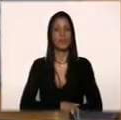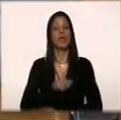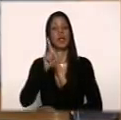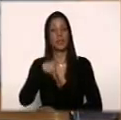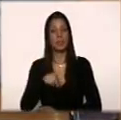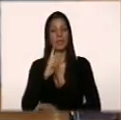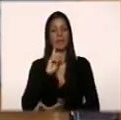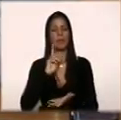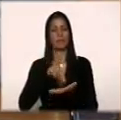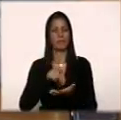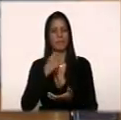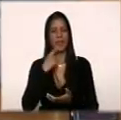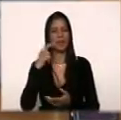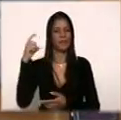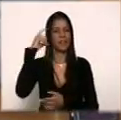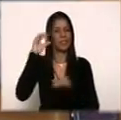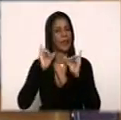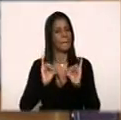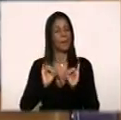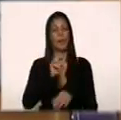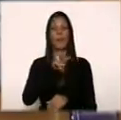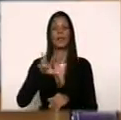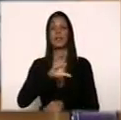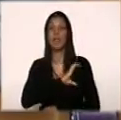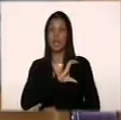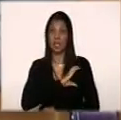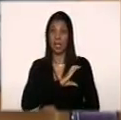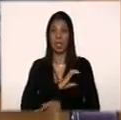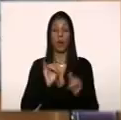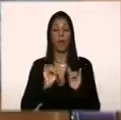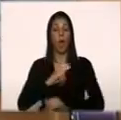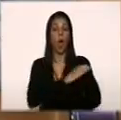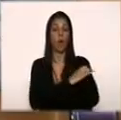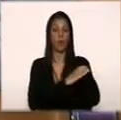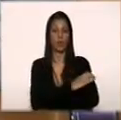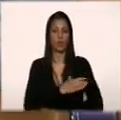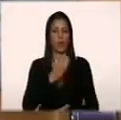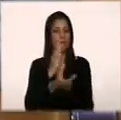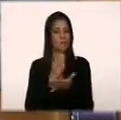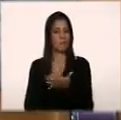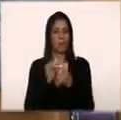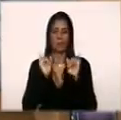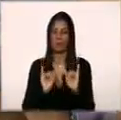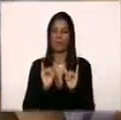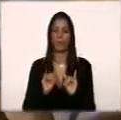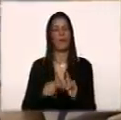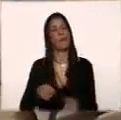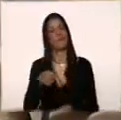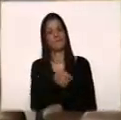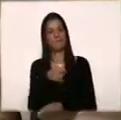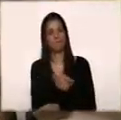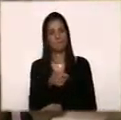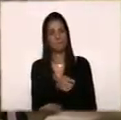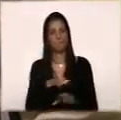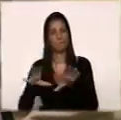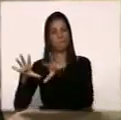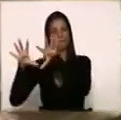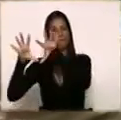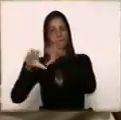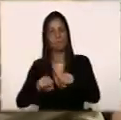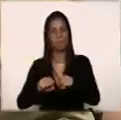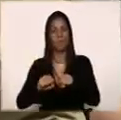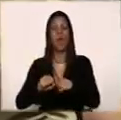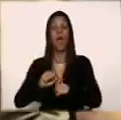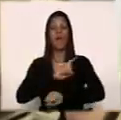que en el contexto de esta fecha se encuentra en la sostenida arremetida de la derecha por hacerse del poder por vía de la